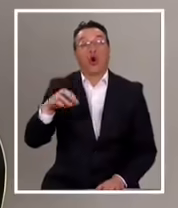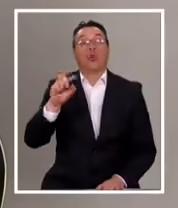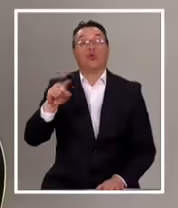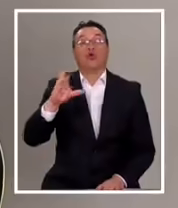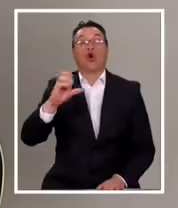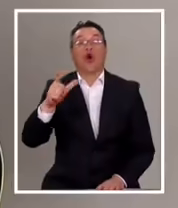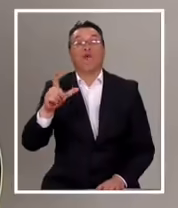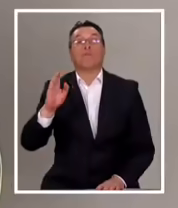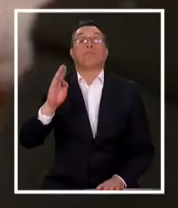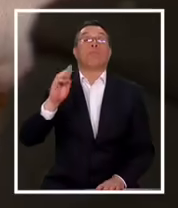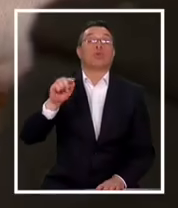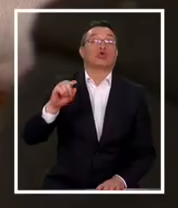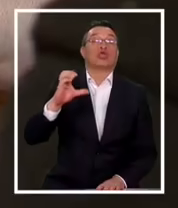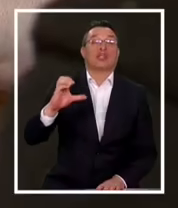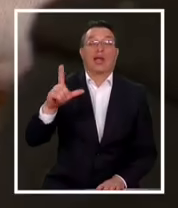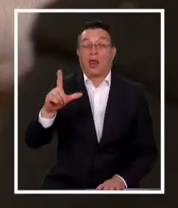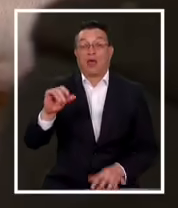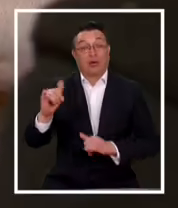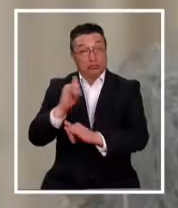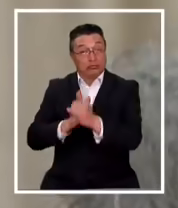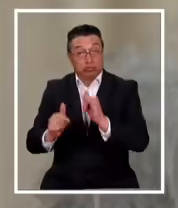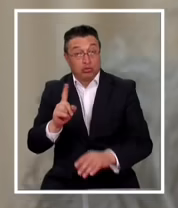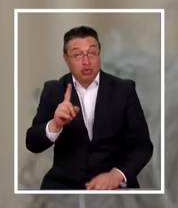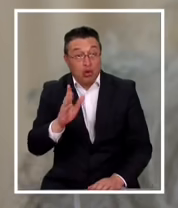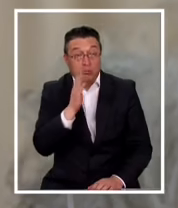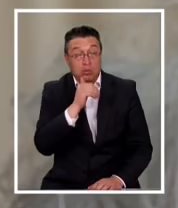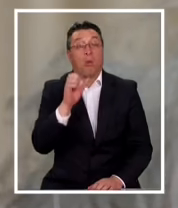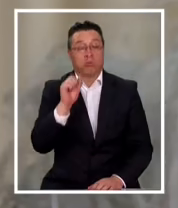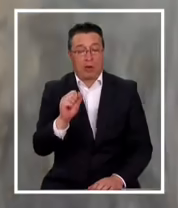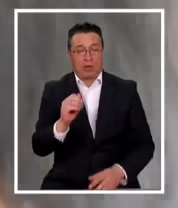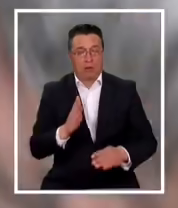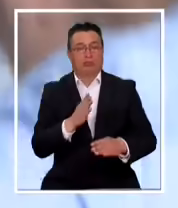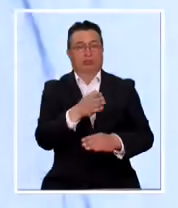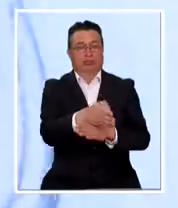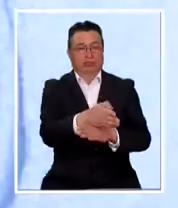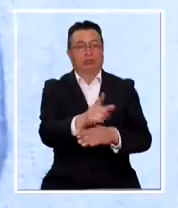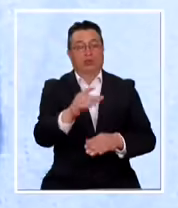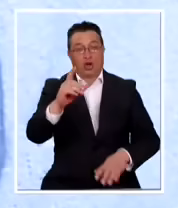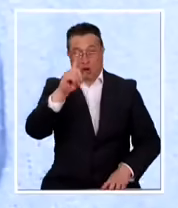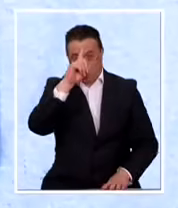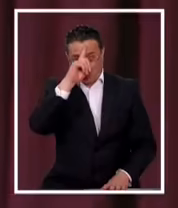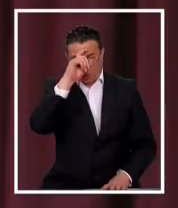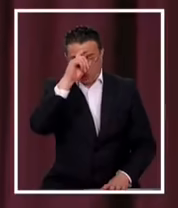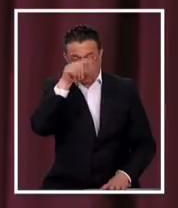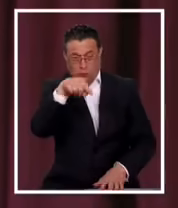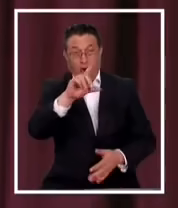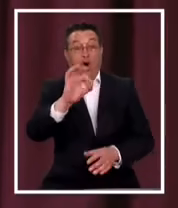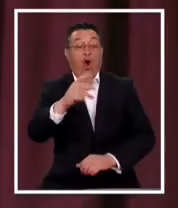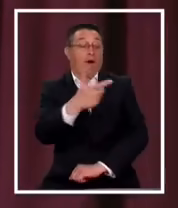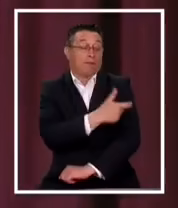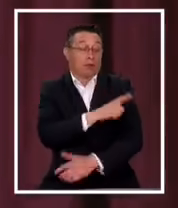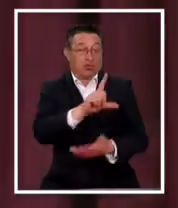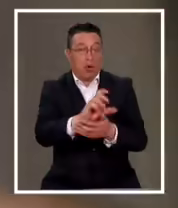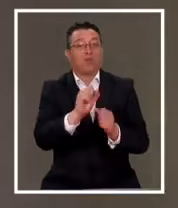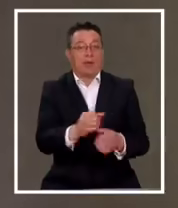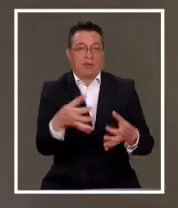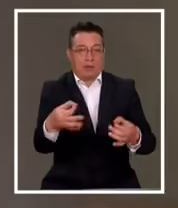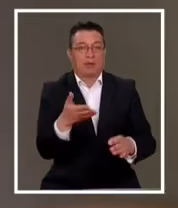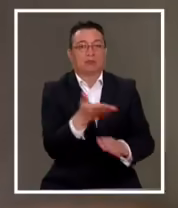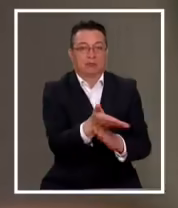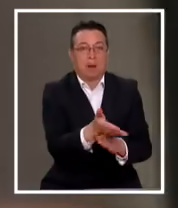mevacuno.gob.cl. Si no tiene internet, puede pedir su comprobante físico en cualquier consultorio o punto de vacunación.